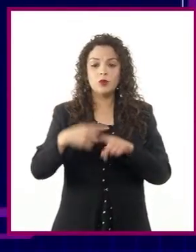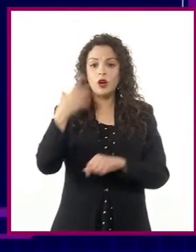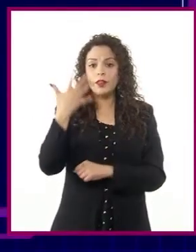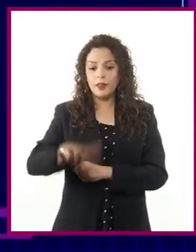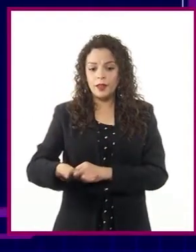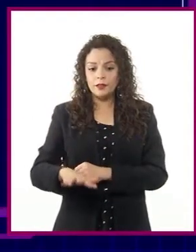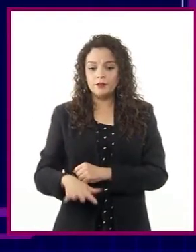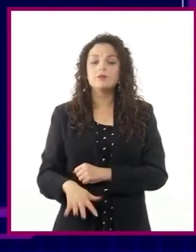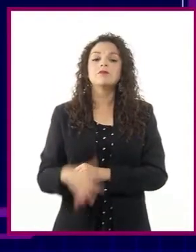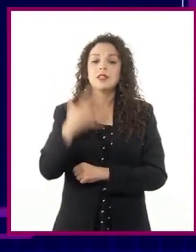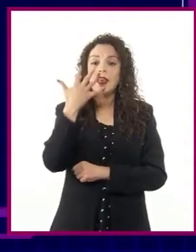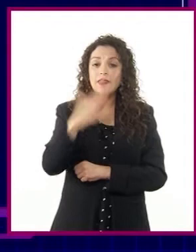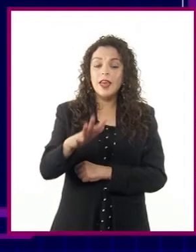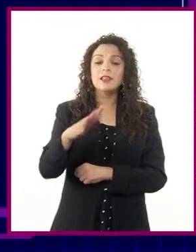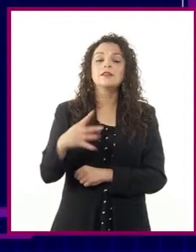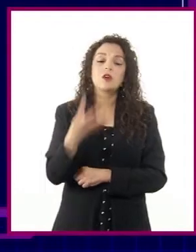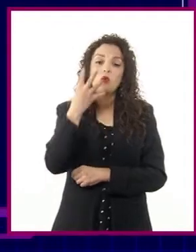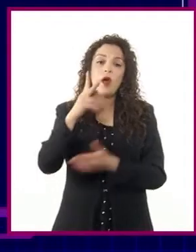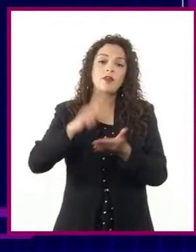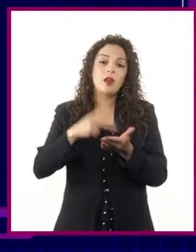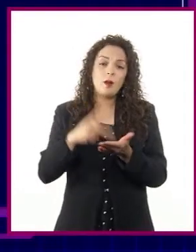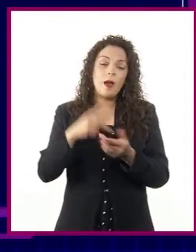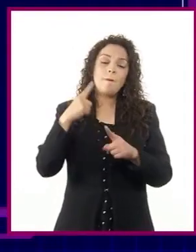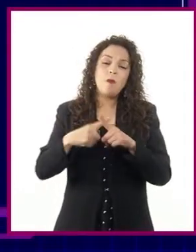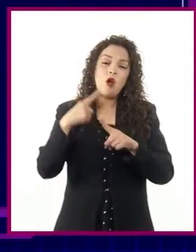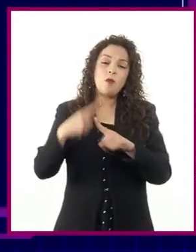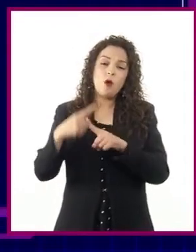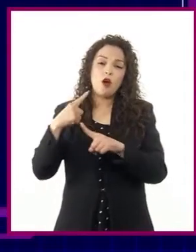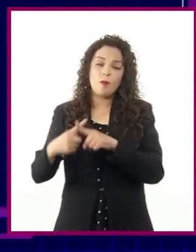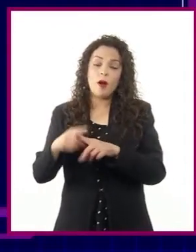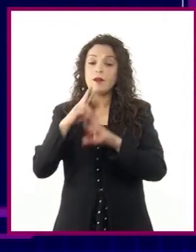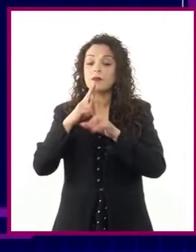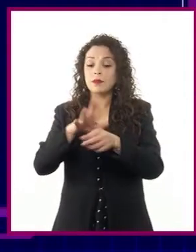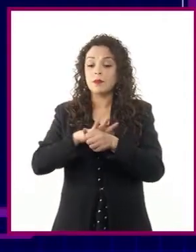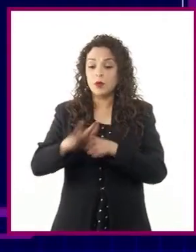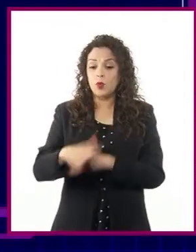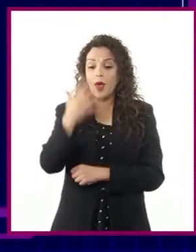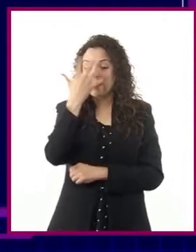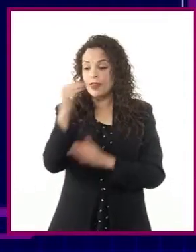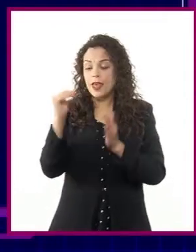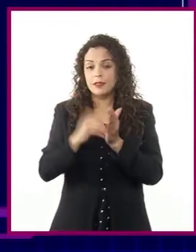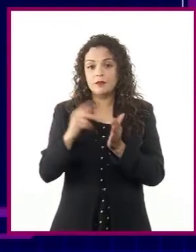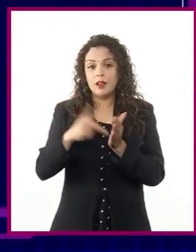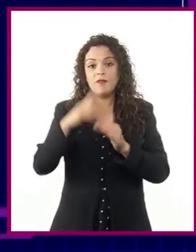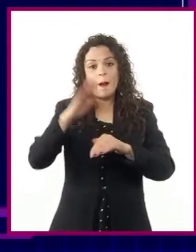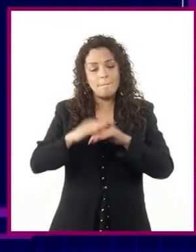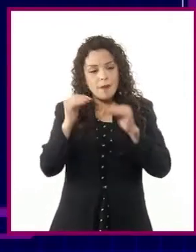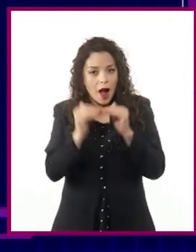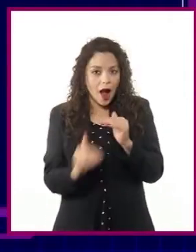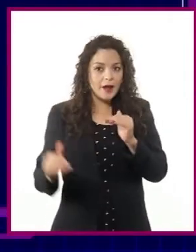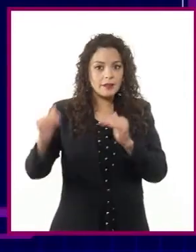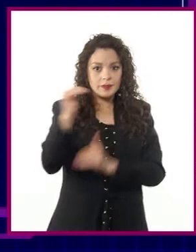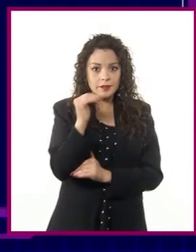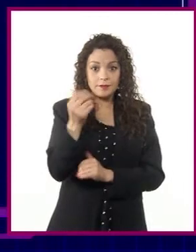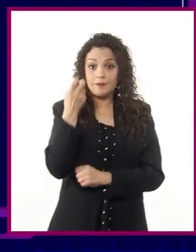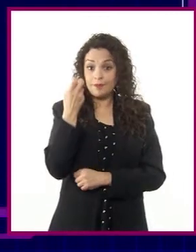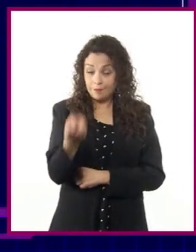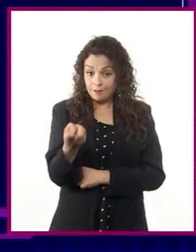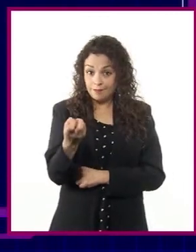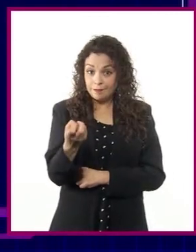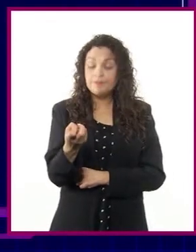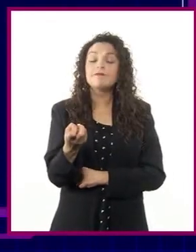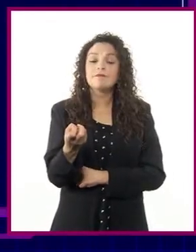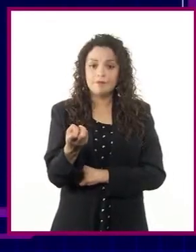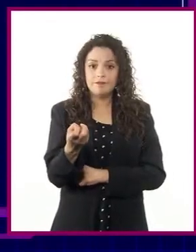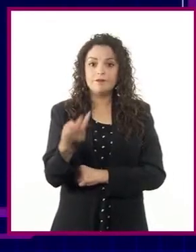decir, 10 multiplicado 4 veces. Por lo tanto, es 10,000 veces más grande. Entonces, como la unidad a la